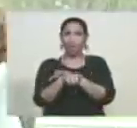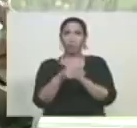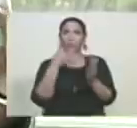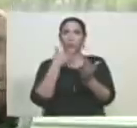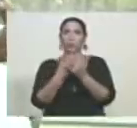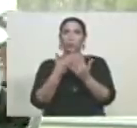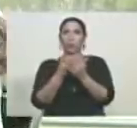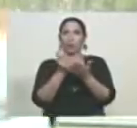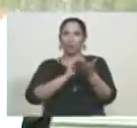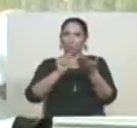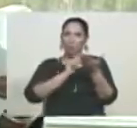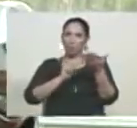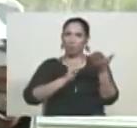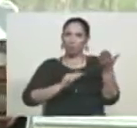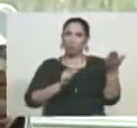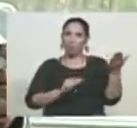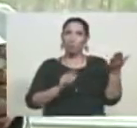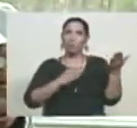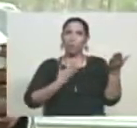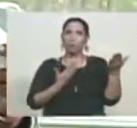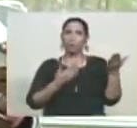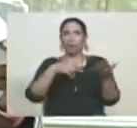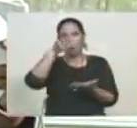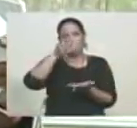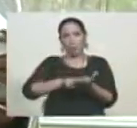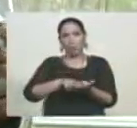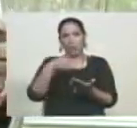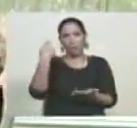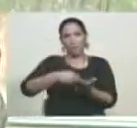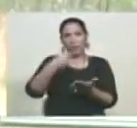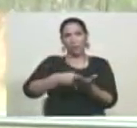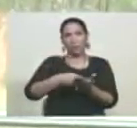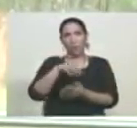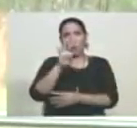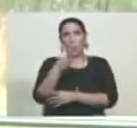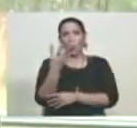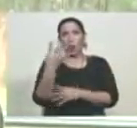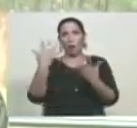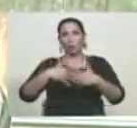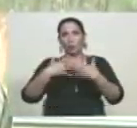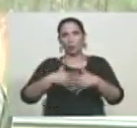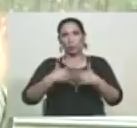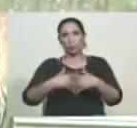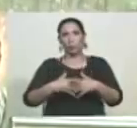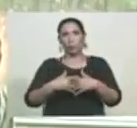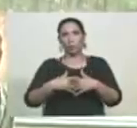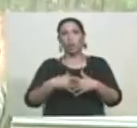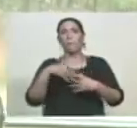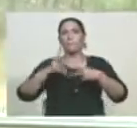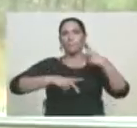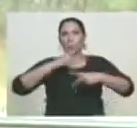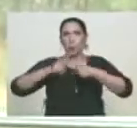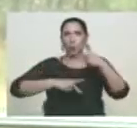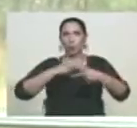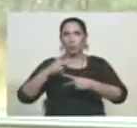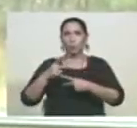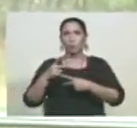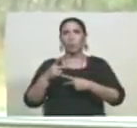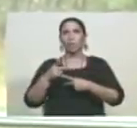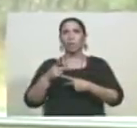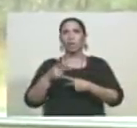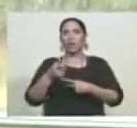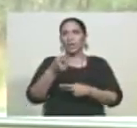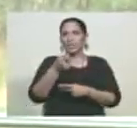suscritas aquí, podemos nombrarte. Aprobar y financiar 4 industrias de procesamiento y almacenaje de la producción, cereales,